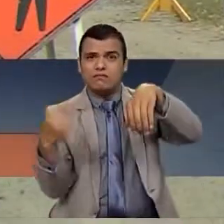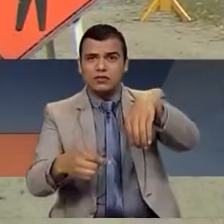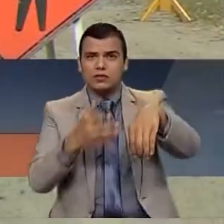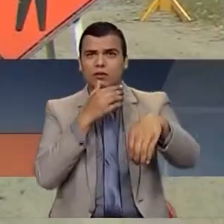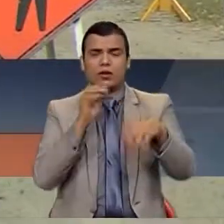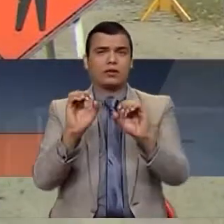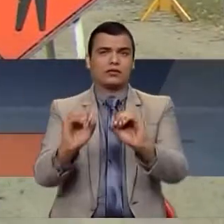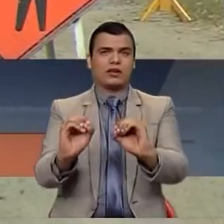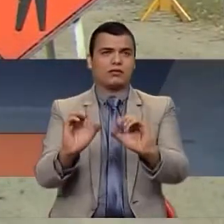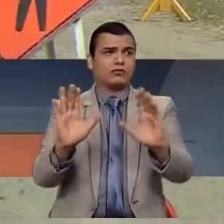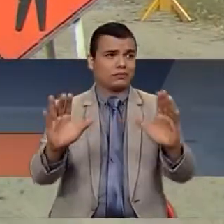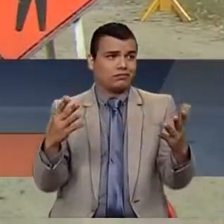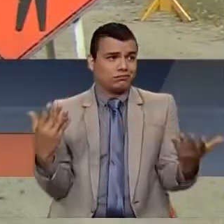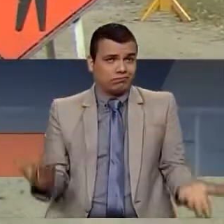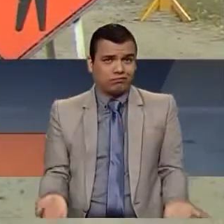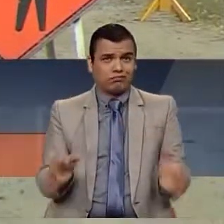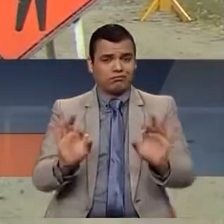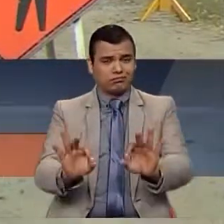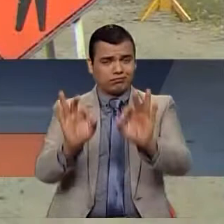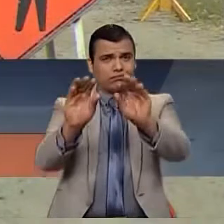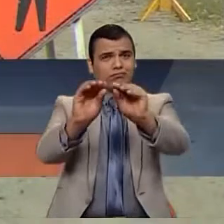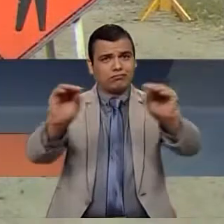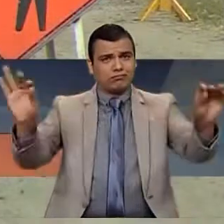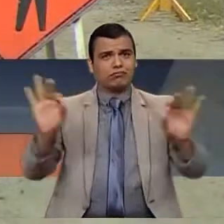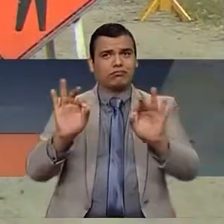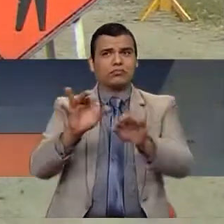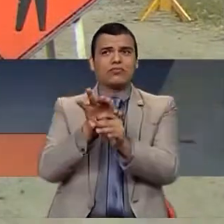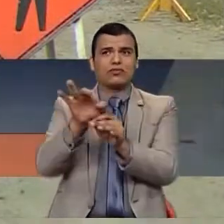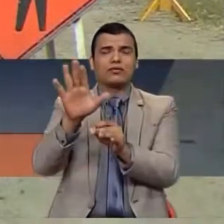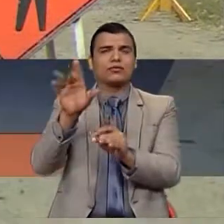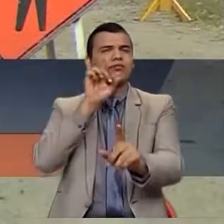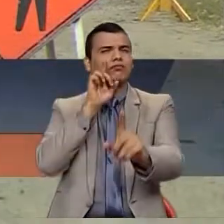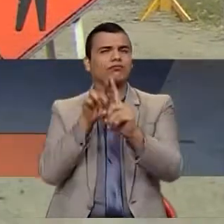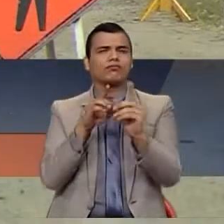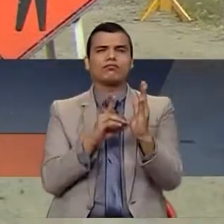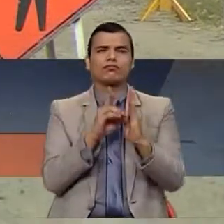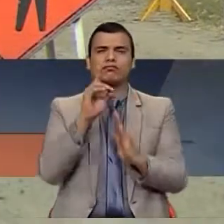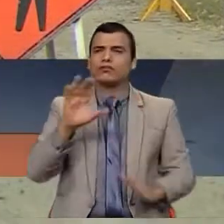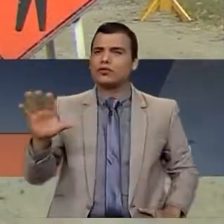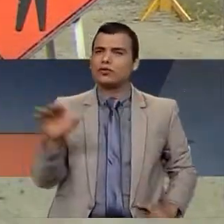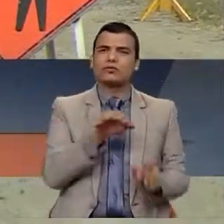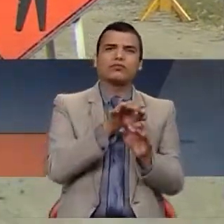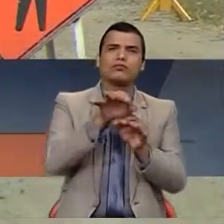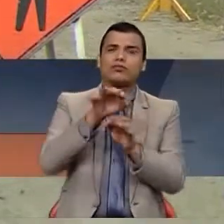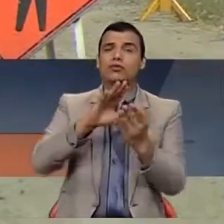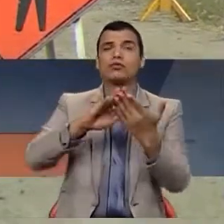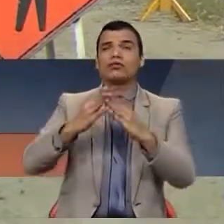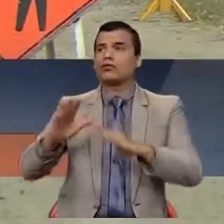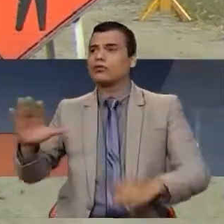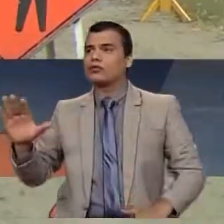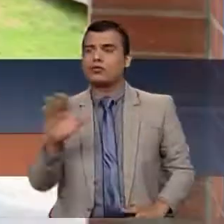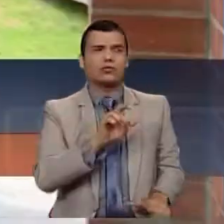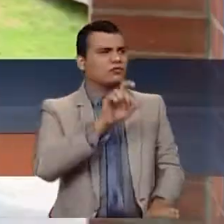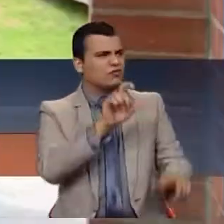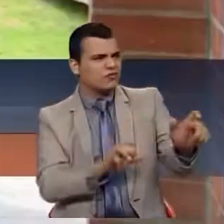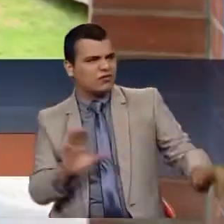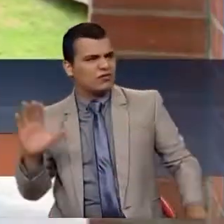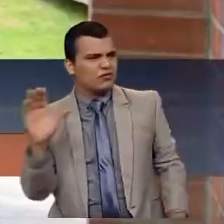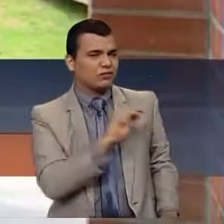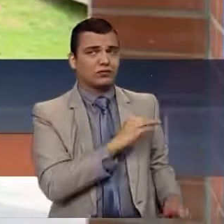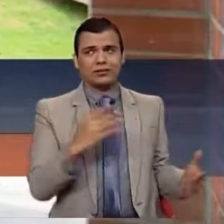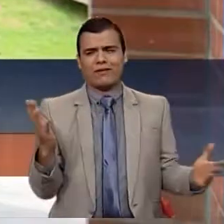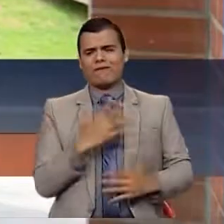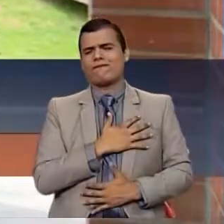una muy buena noticia para el municipio de Candelaria, para su desarrollo y para todas sus comunidades. Hoy los candelareños quedamos